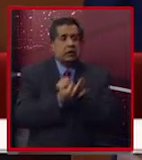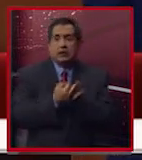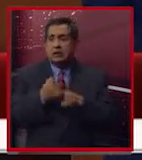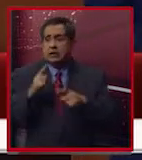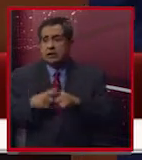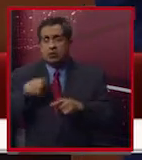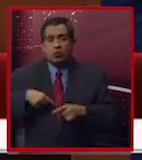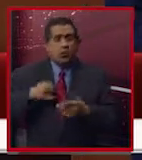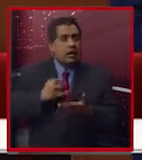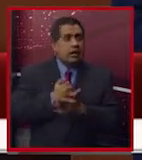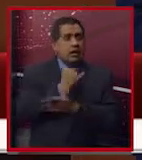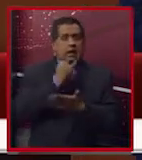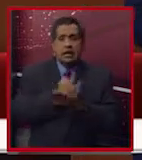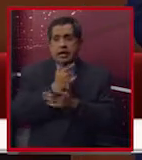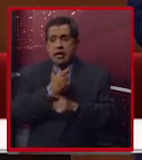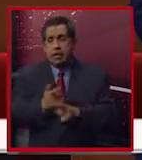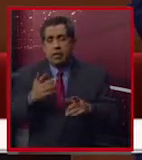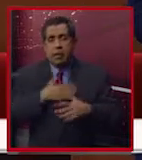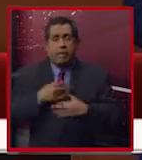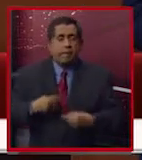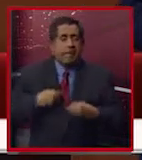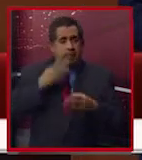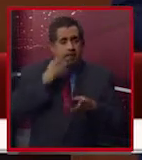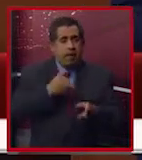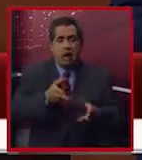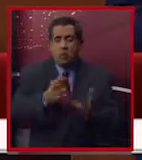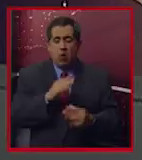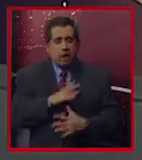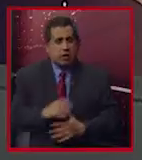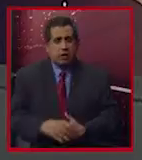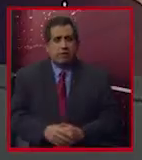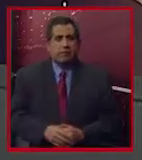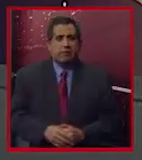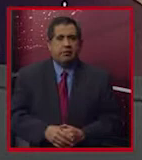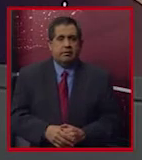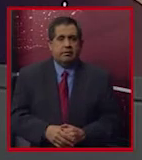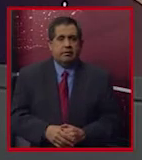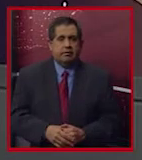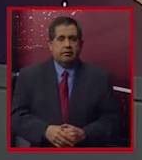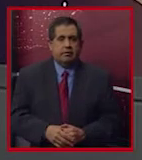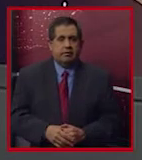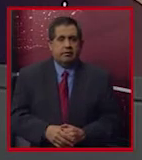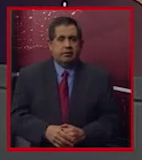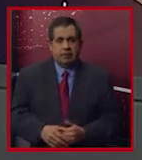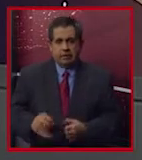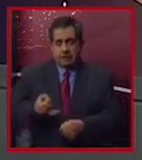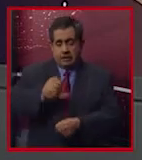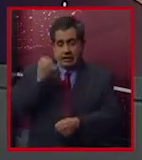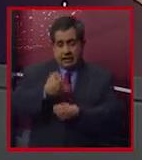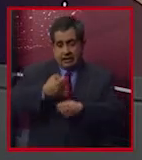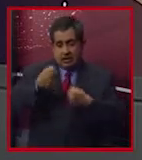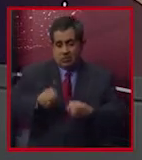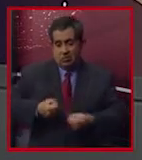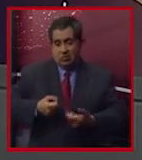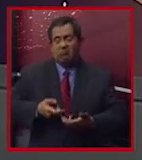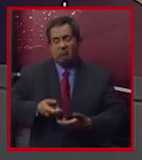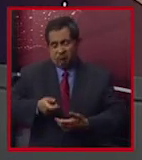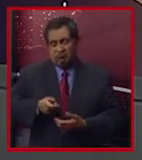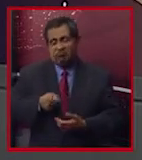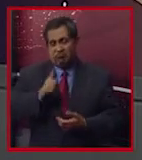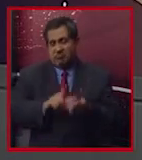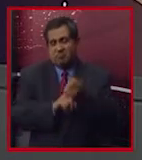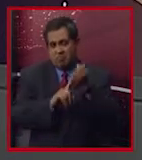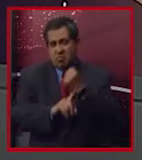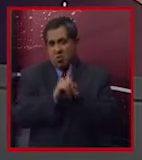tomar decisiones o de trazar estrategias de escape. La inseguridad es un problema que ha rebasado a